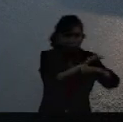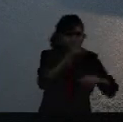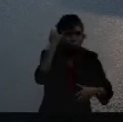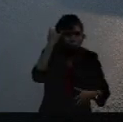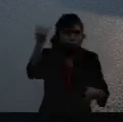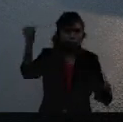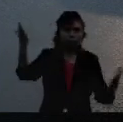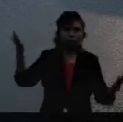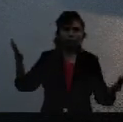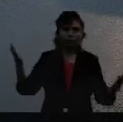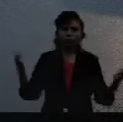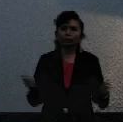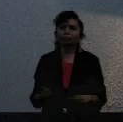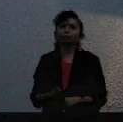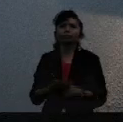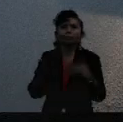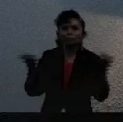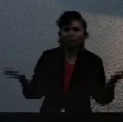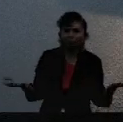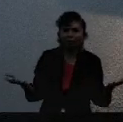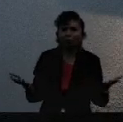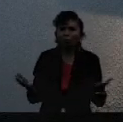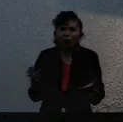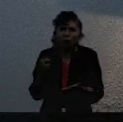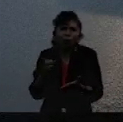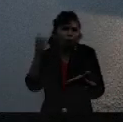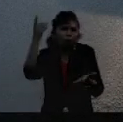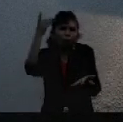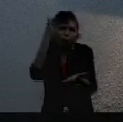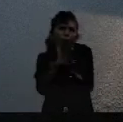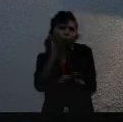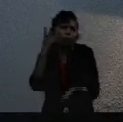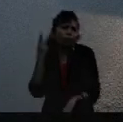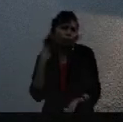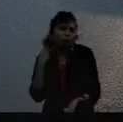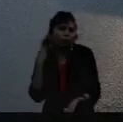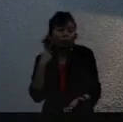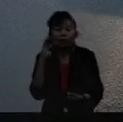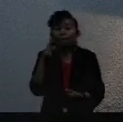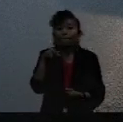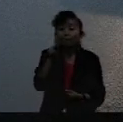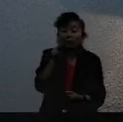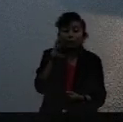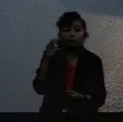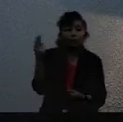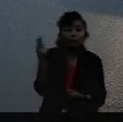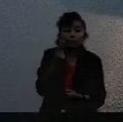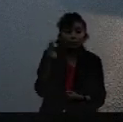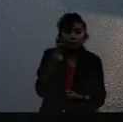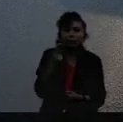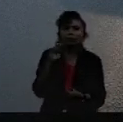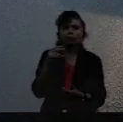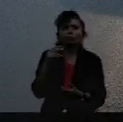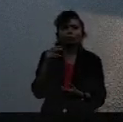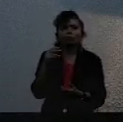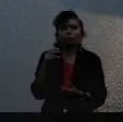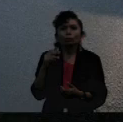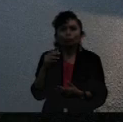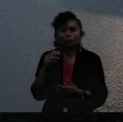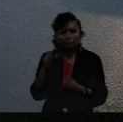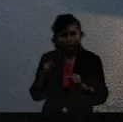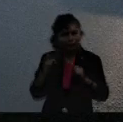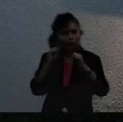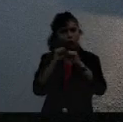No necesariamente deben ser políticas pero necesariamente sí deben de ser